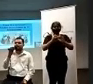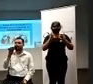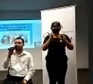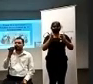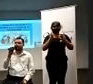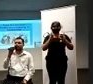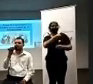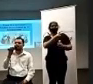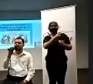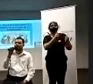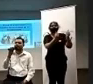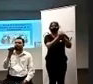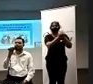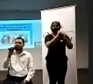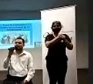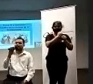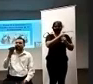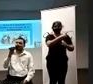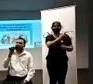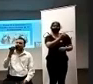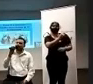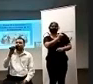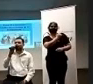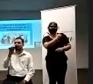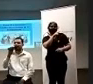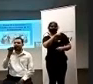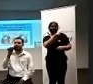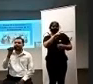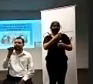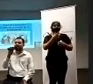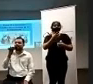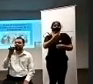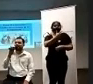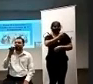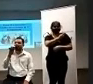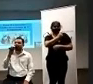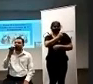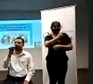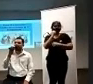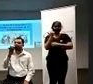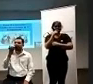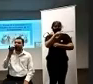yo porque soy grupo de riesgo. Entonces, busco el certificado de discapacidad,